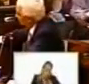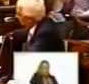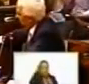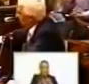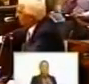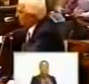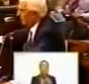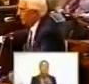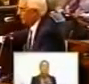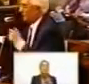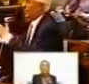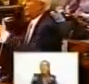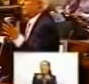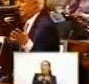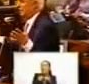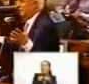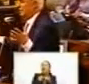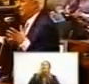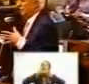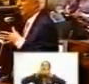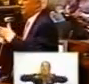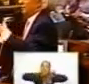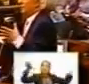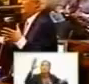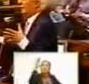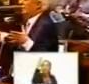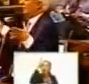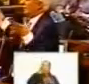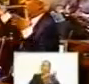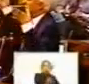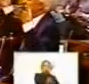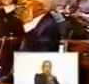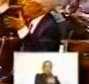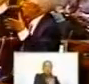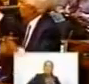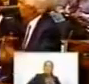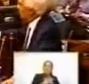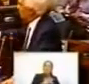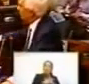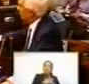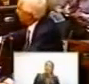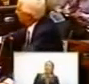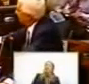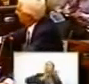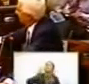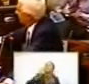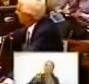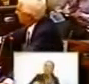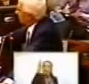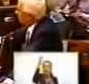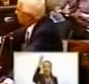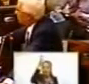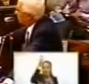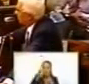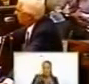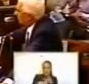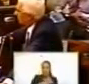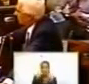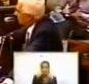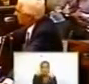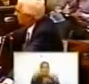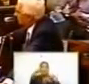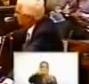cargo, como una especie de mensaje al país de que el presidente de la República le pide perdón a los colombianos por este hecho ignominioso